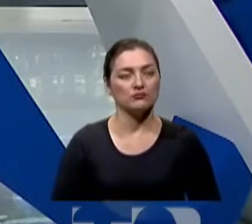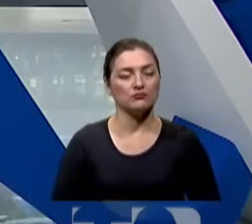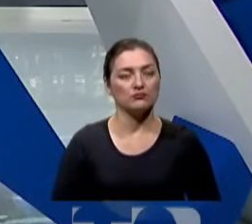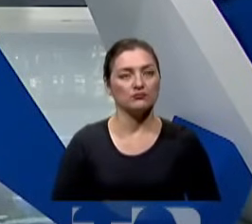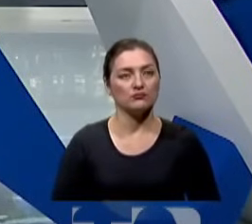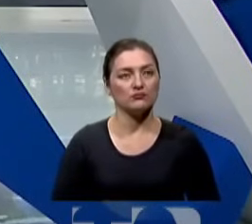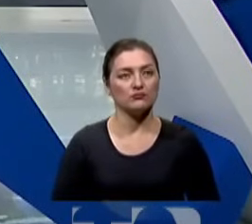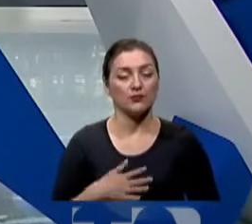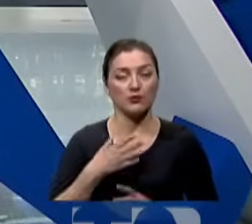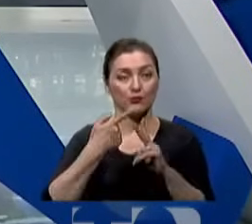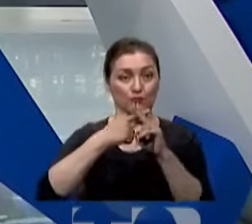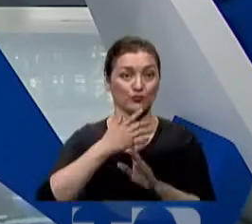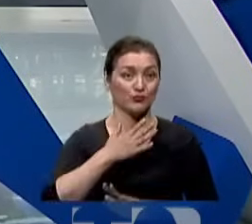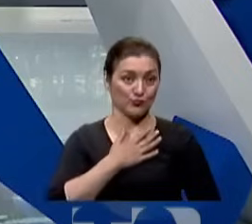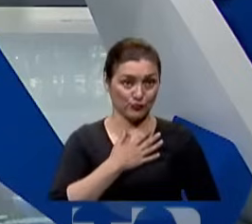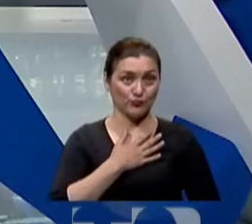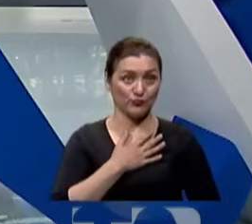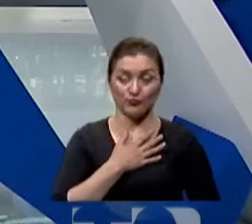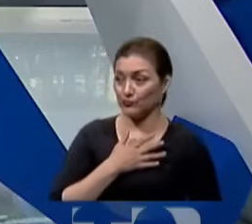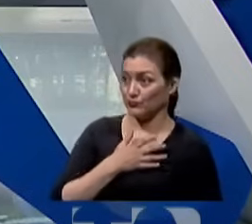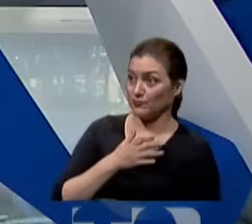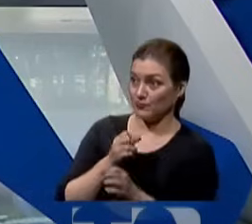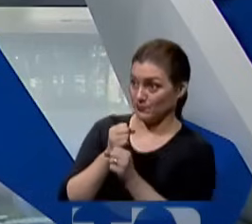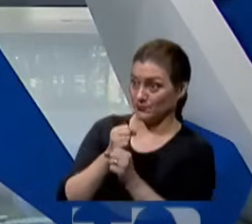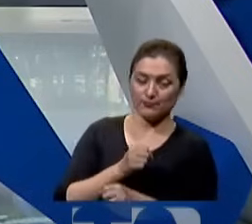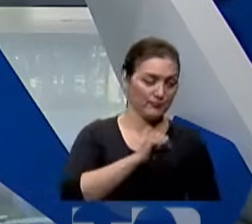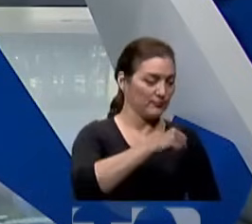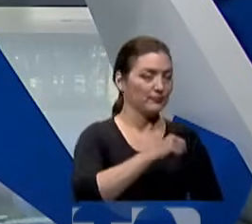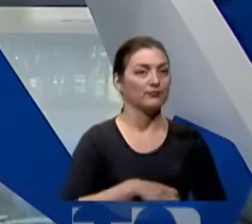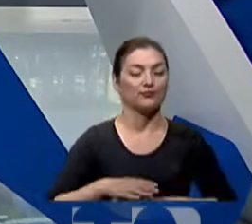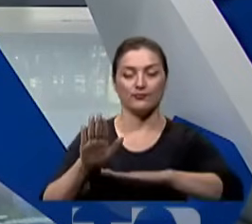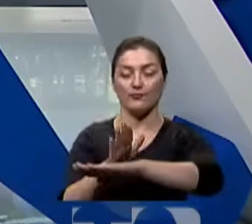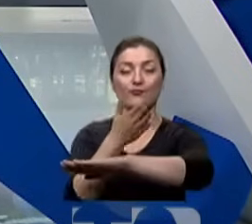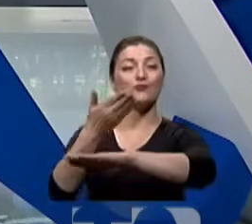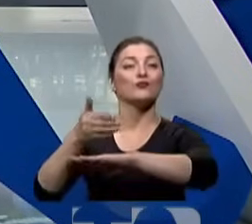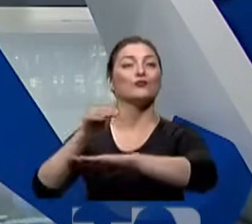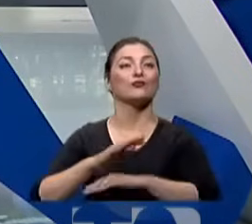escucho. ¿Empiezo yo? Sí, sí. Por favor. ¿Seguros? Sí. Bueno, yo voy a hablar de música. No sé si